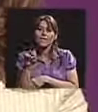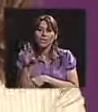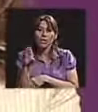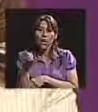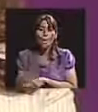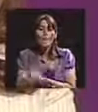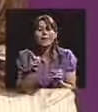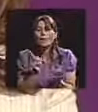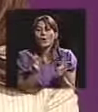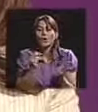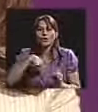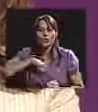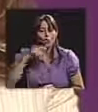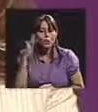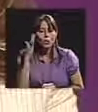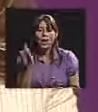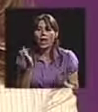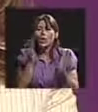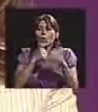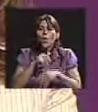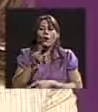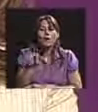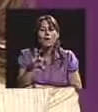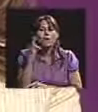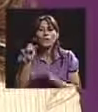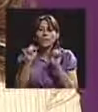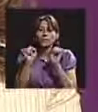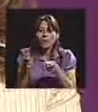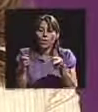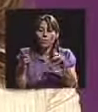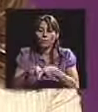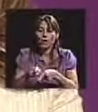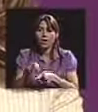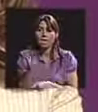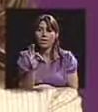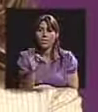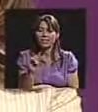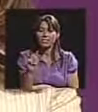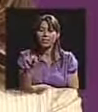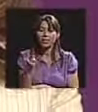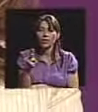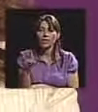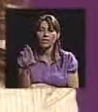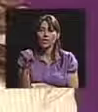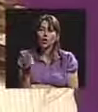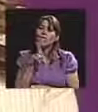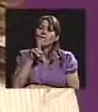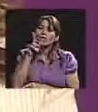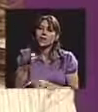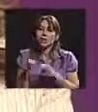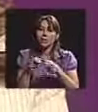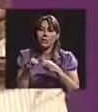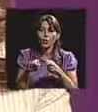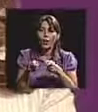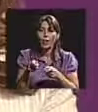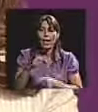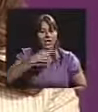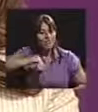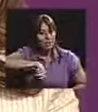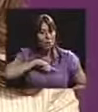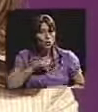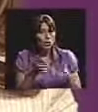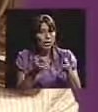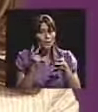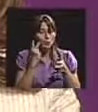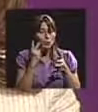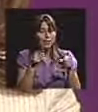de que se dé una aplicación de fertilización in vitro que pueda ser verdaderamente controlada. Y si queremos ver a las personas con